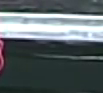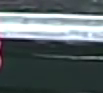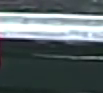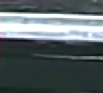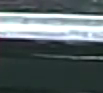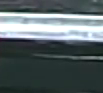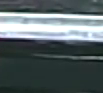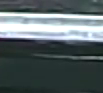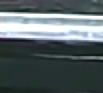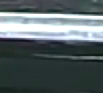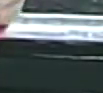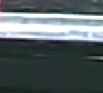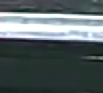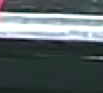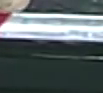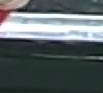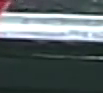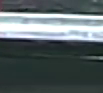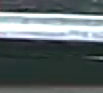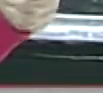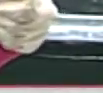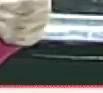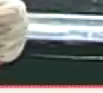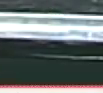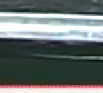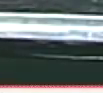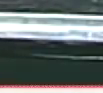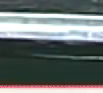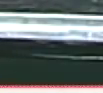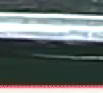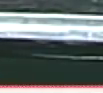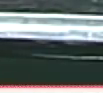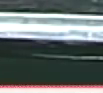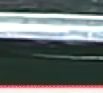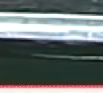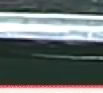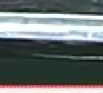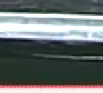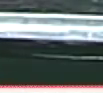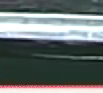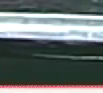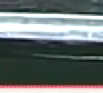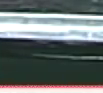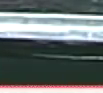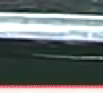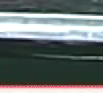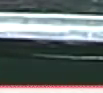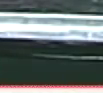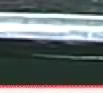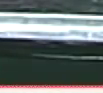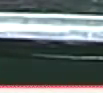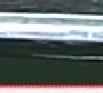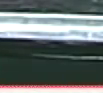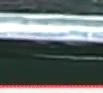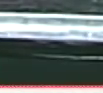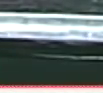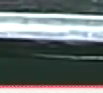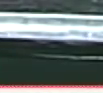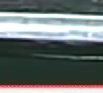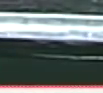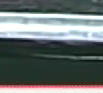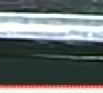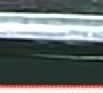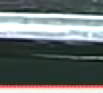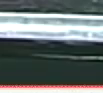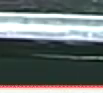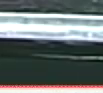Importante información actualizada en materia de prevención y control del COVID-19 y las declaraciones las ofrece la vicepresidenta ejecutiva de la